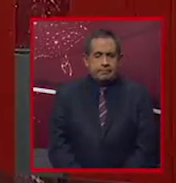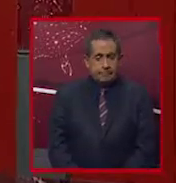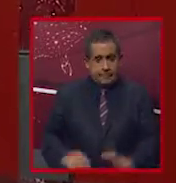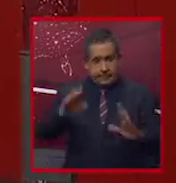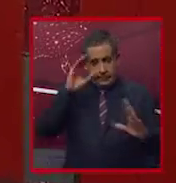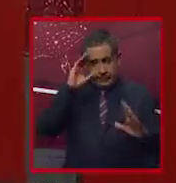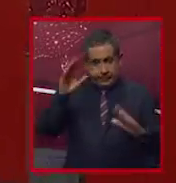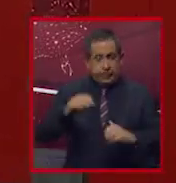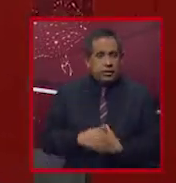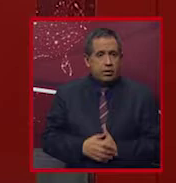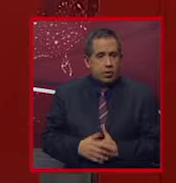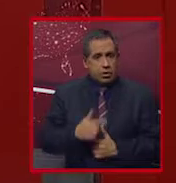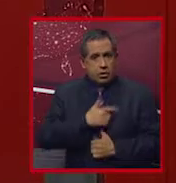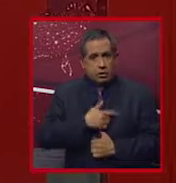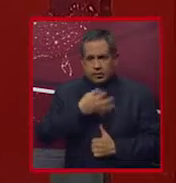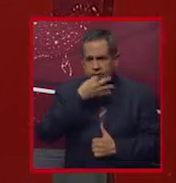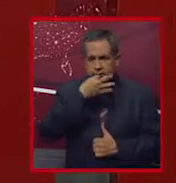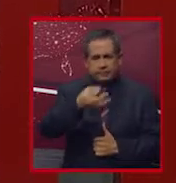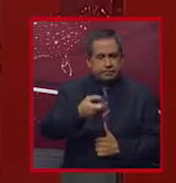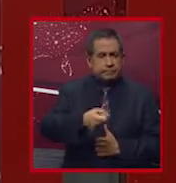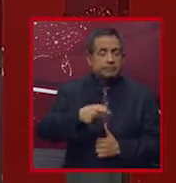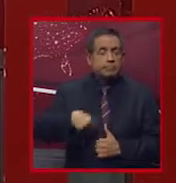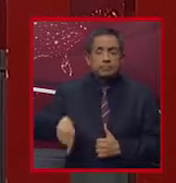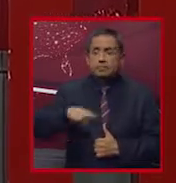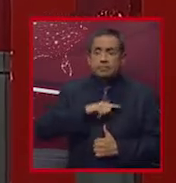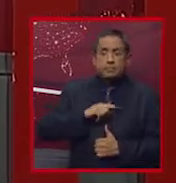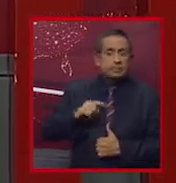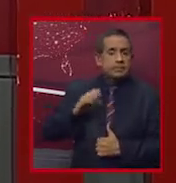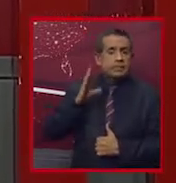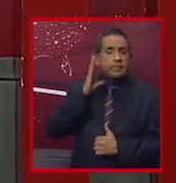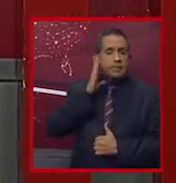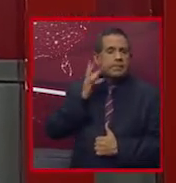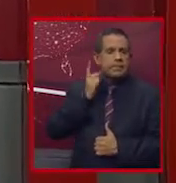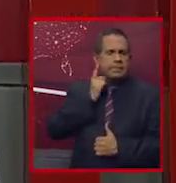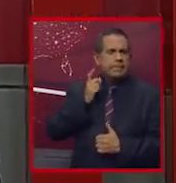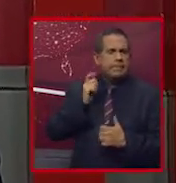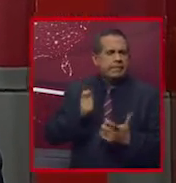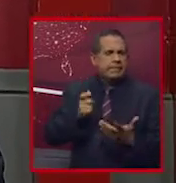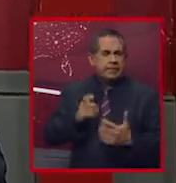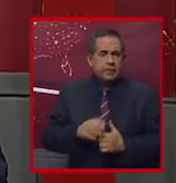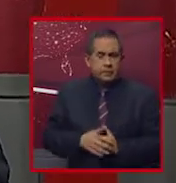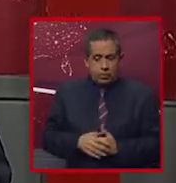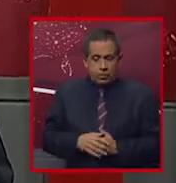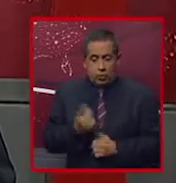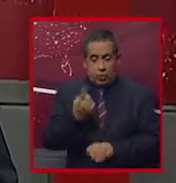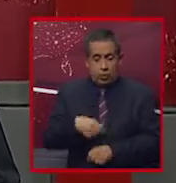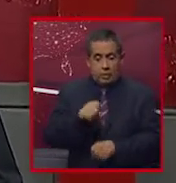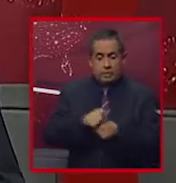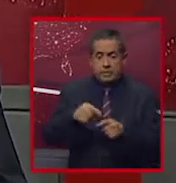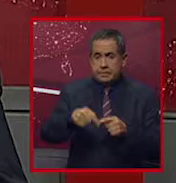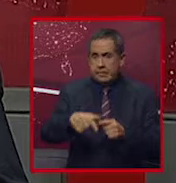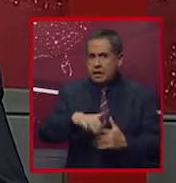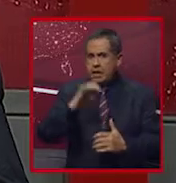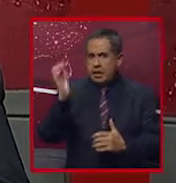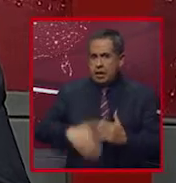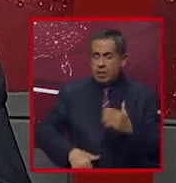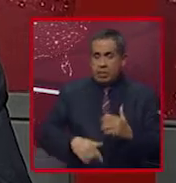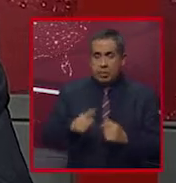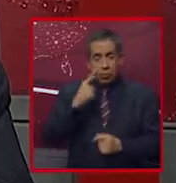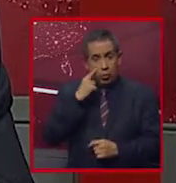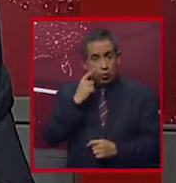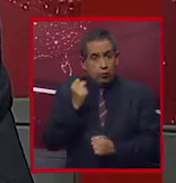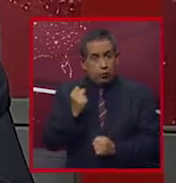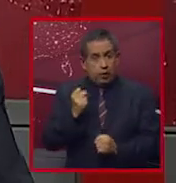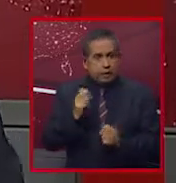¿Qué tal? Como siempre, un gusto saludarle desde este Palacio Legislativo de San Lázaro, concluyendo la semana, pero qué cierre de semana,